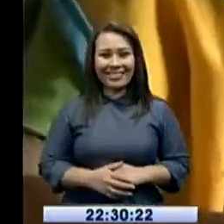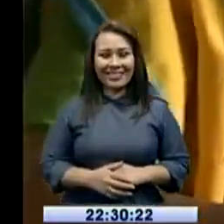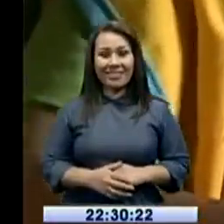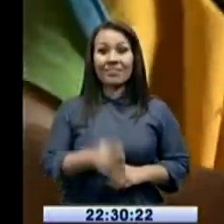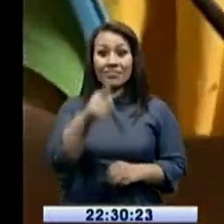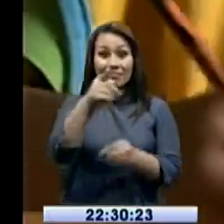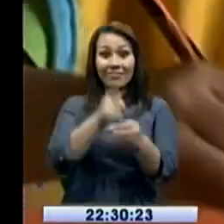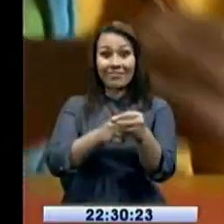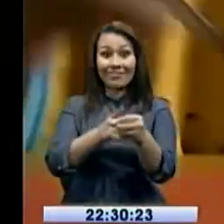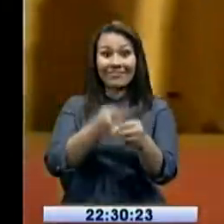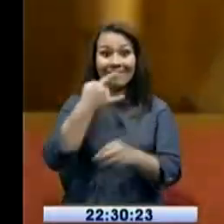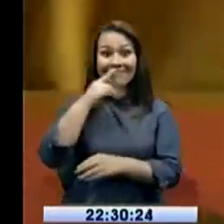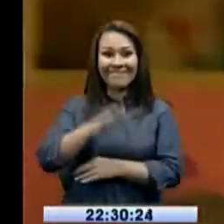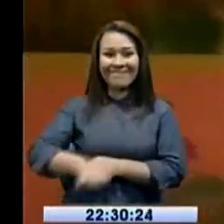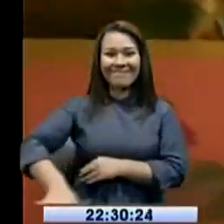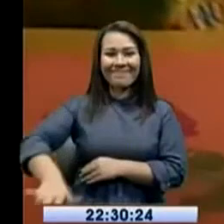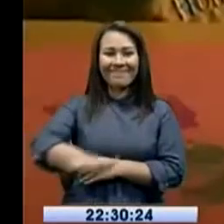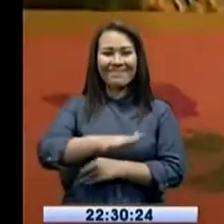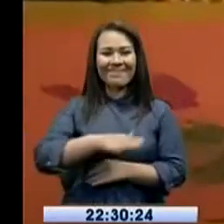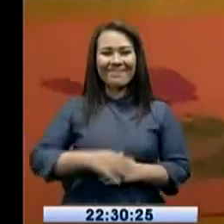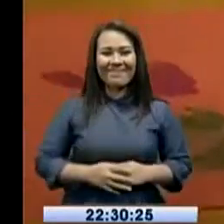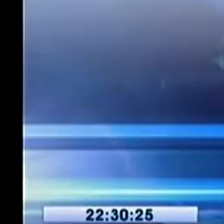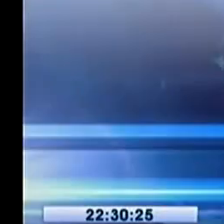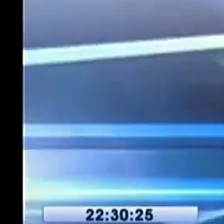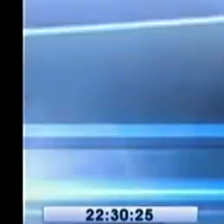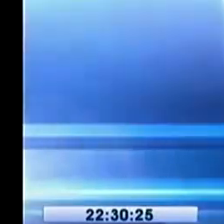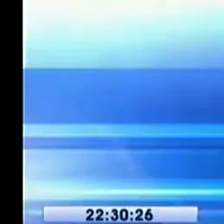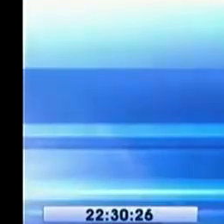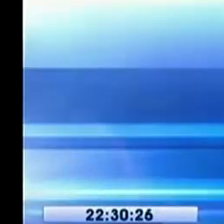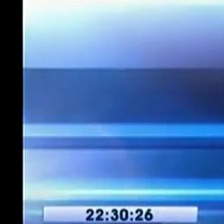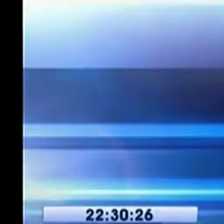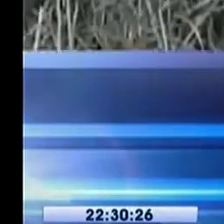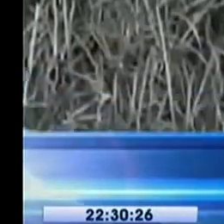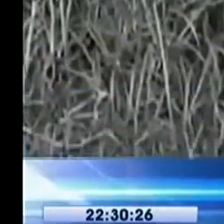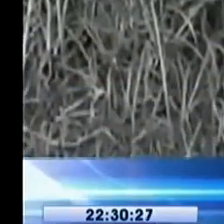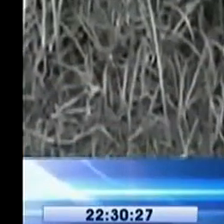En Quito informó Andrea Valareso.